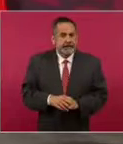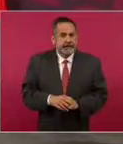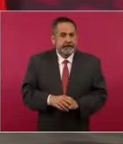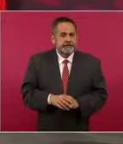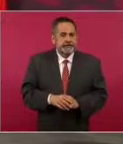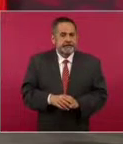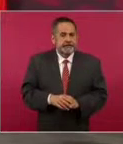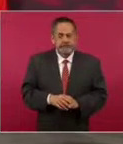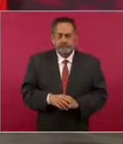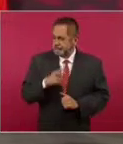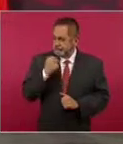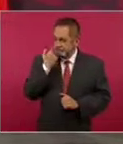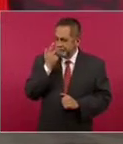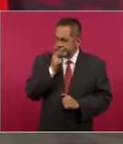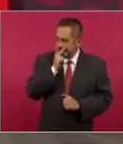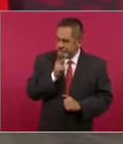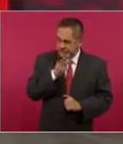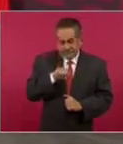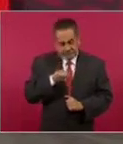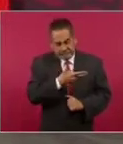no quiero usar la palabra,